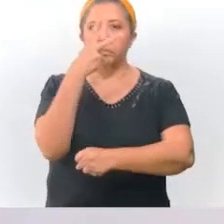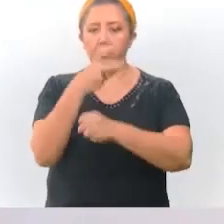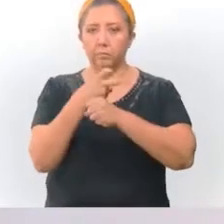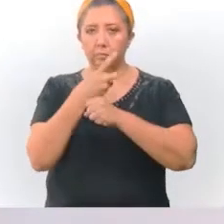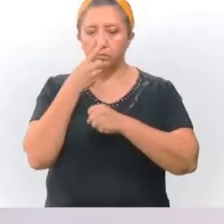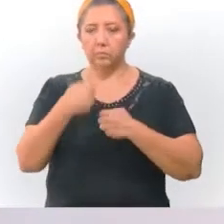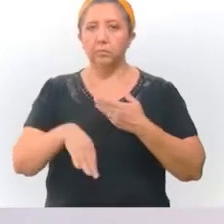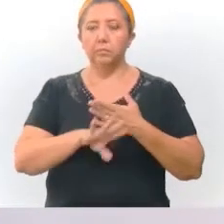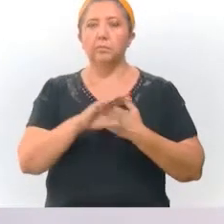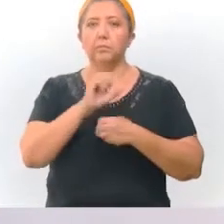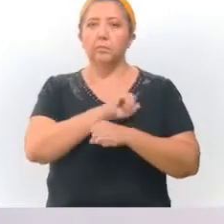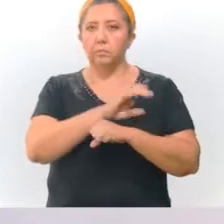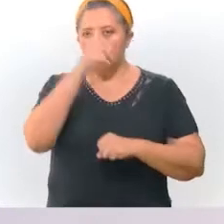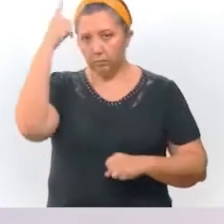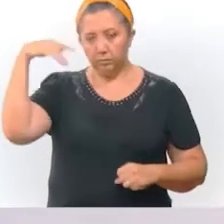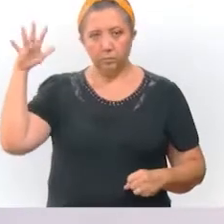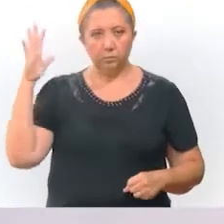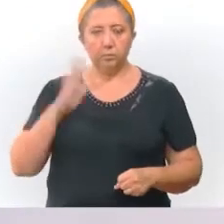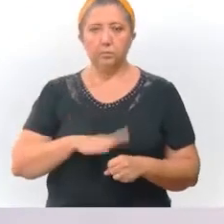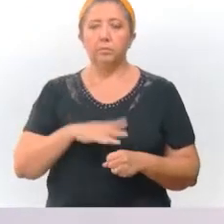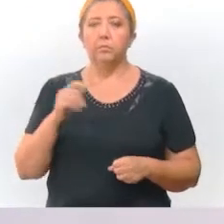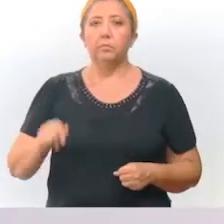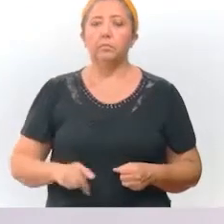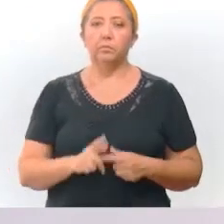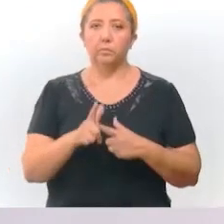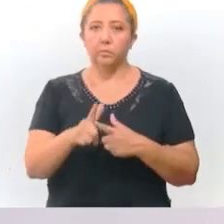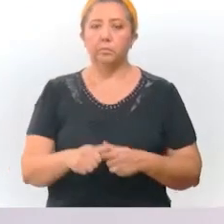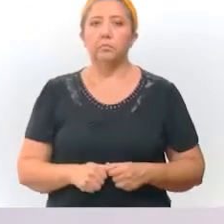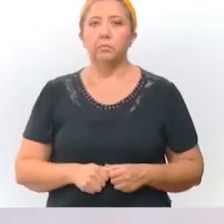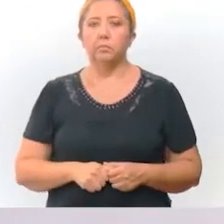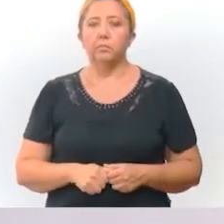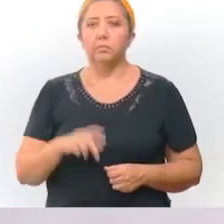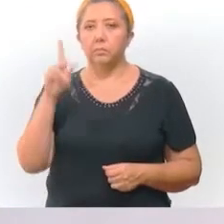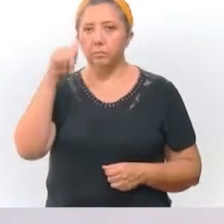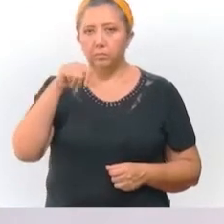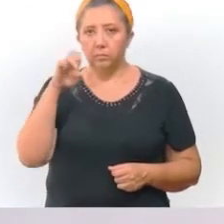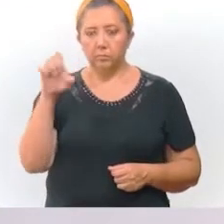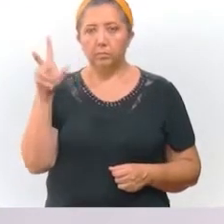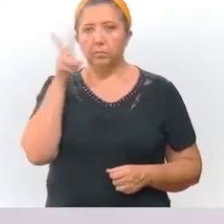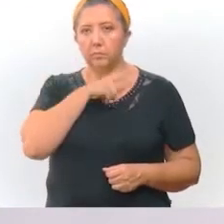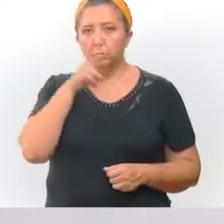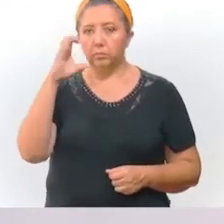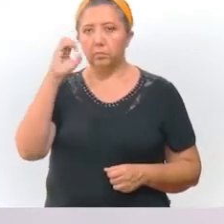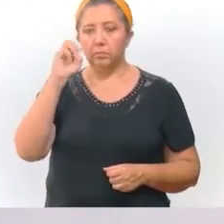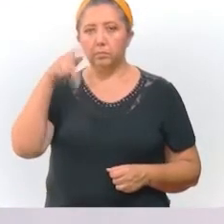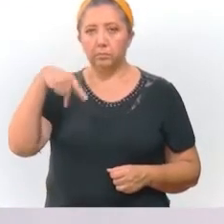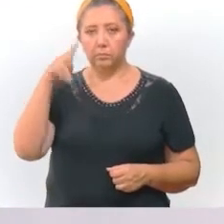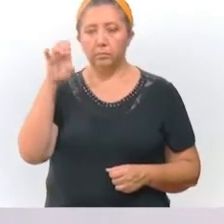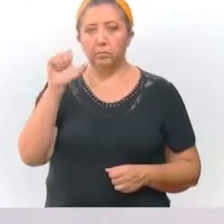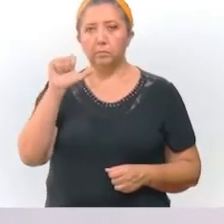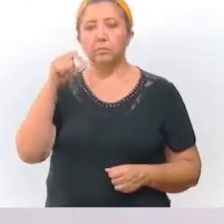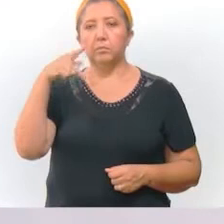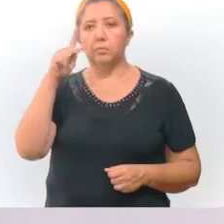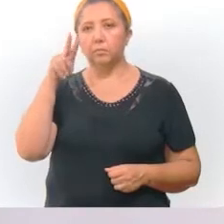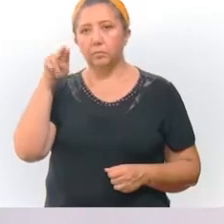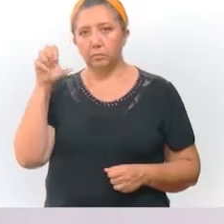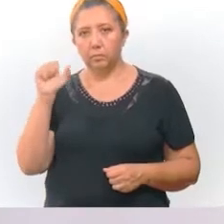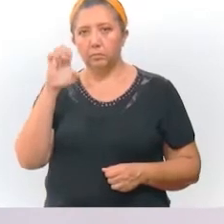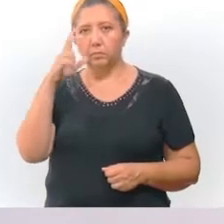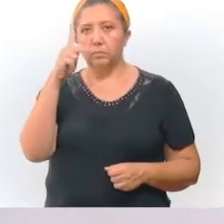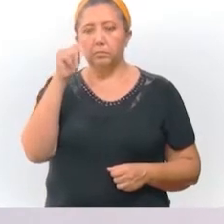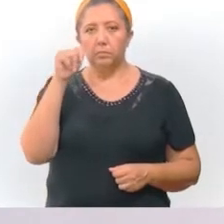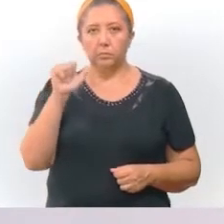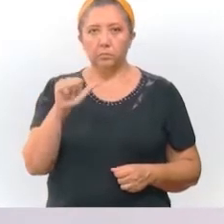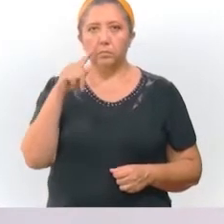de vacunas contra el coronavirus para adultos mayores de los siguientes municipios: Motul, Valladolid, Concal, Cagua, Cuncunul,